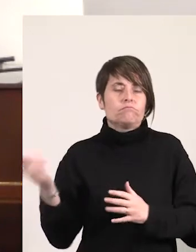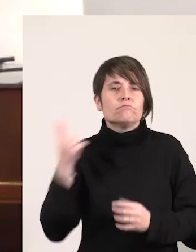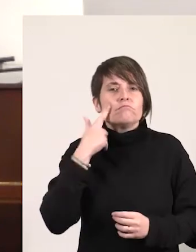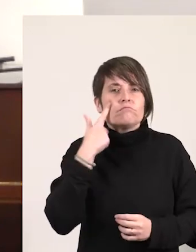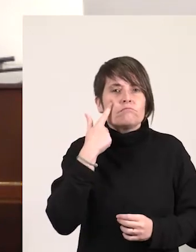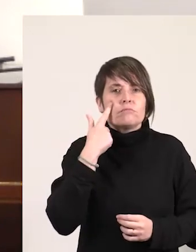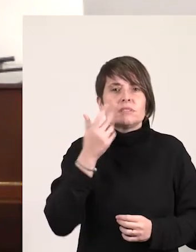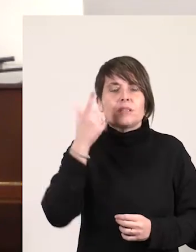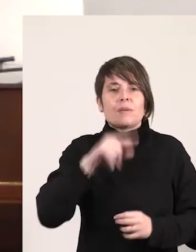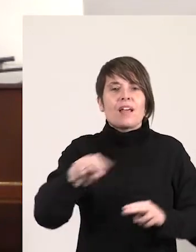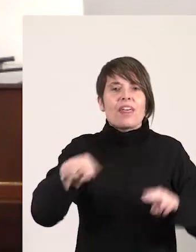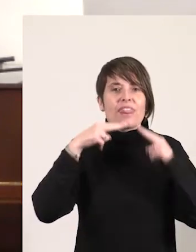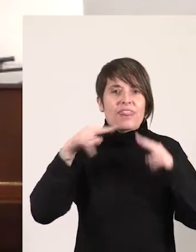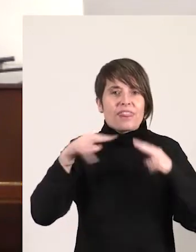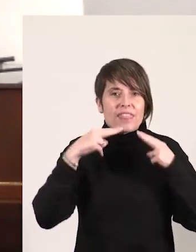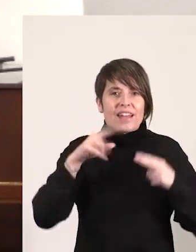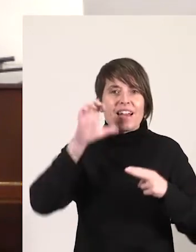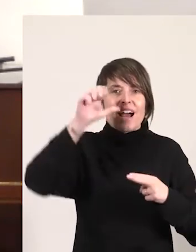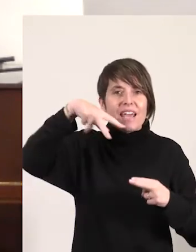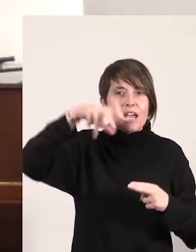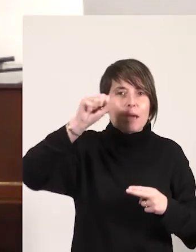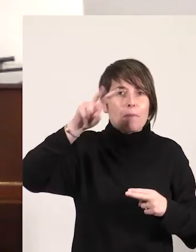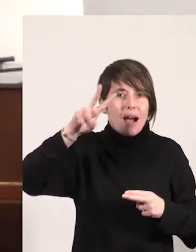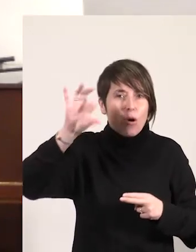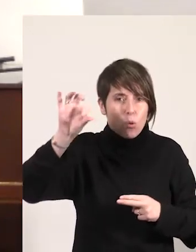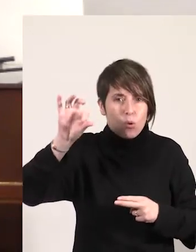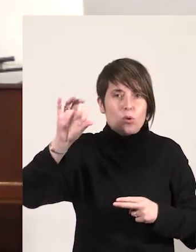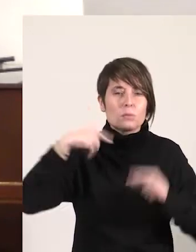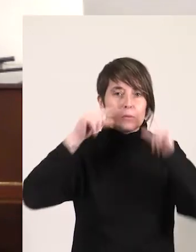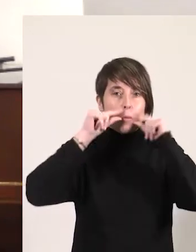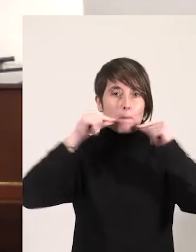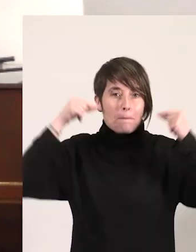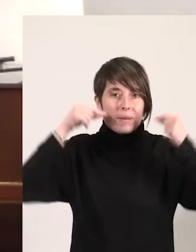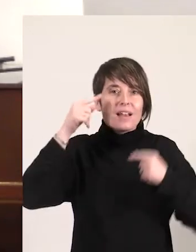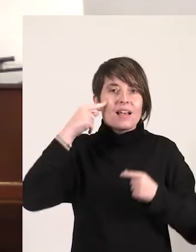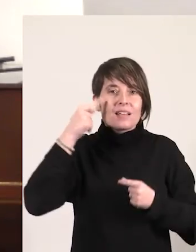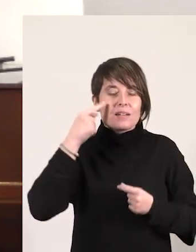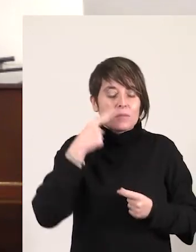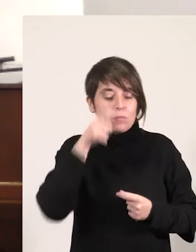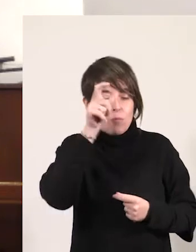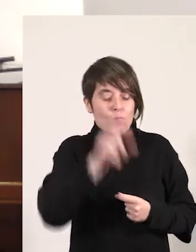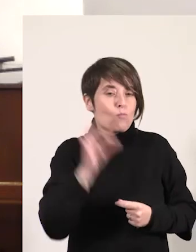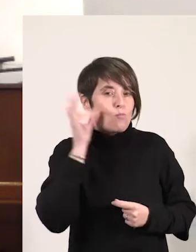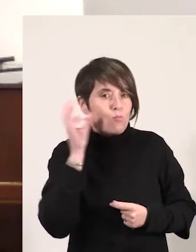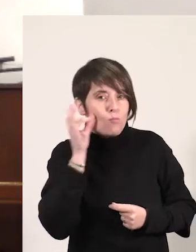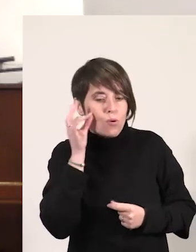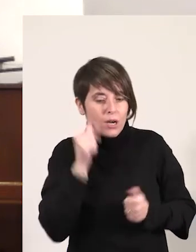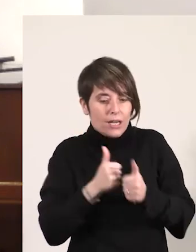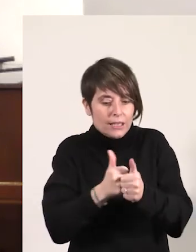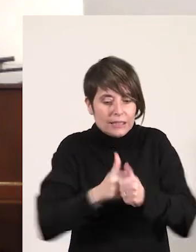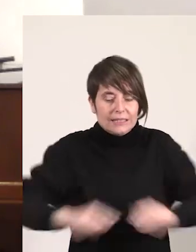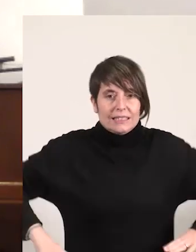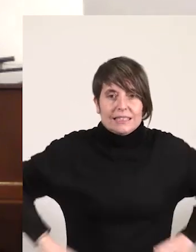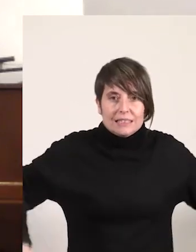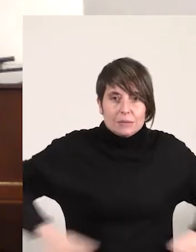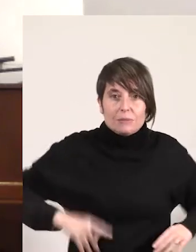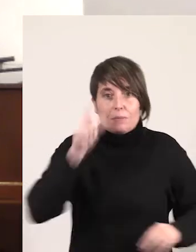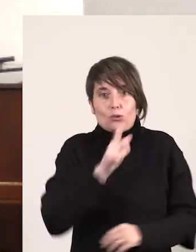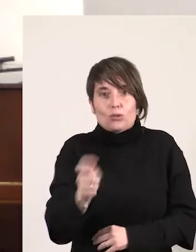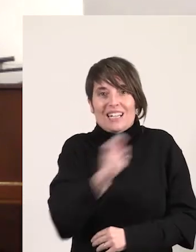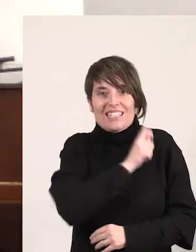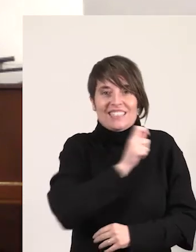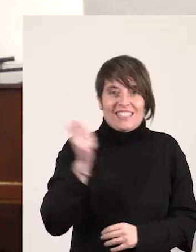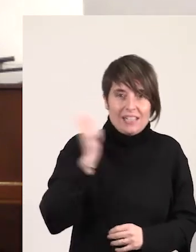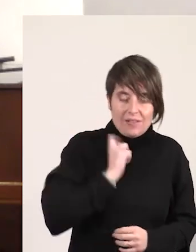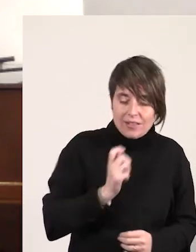¿no? Un cuadro del siglo XVII, la cena de Maús, de Velázquez. Ahí está, también conocido como la mulata, una mujer